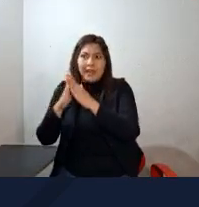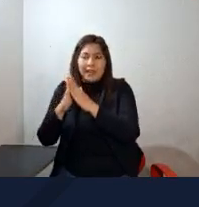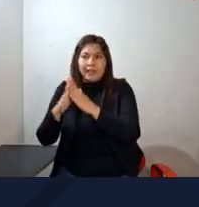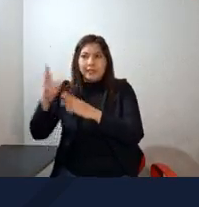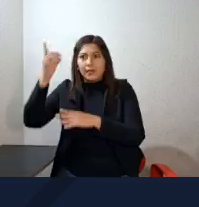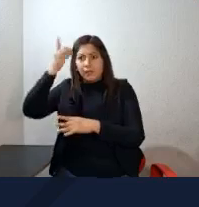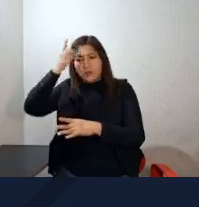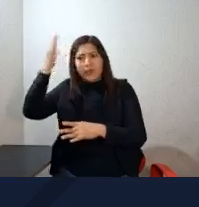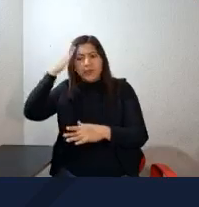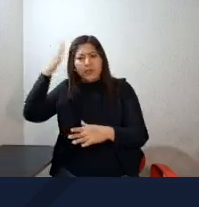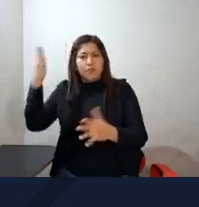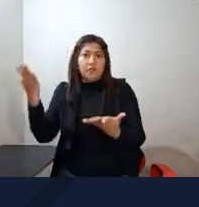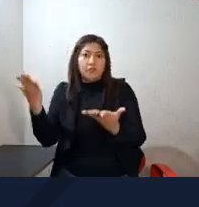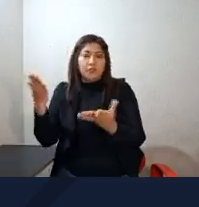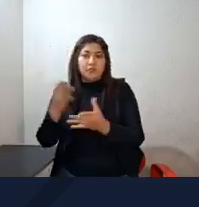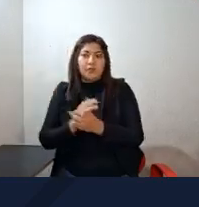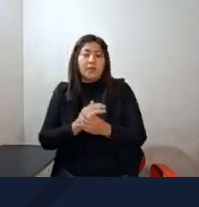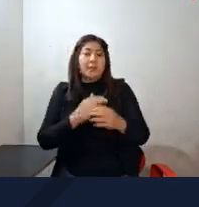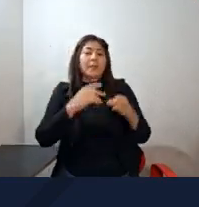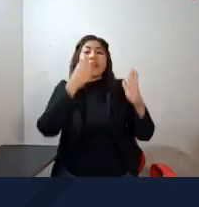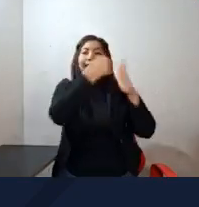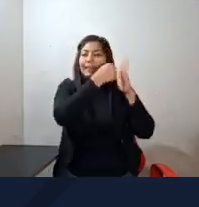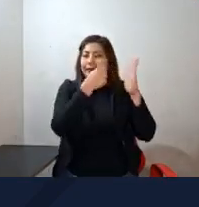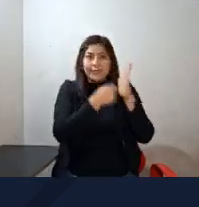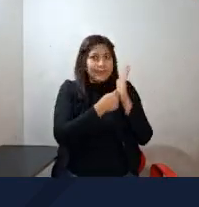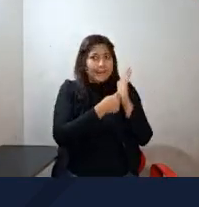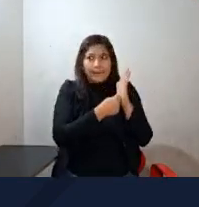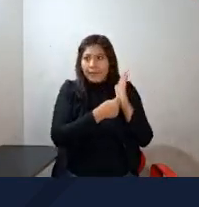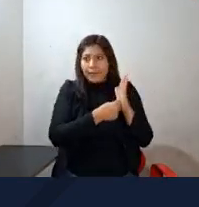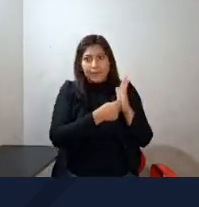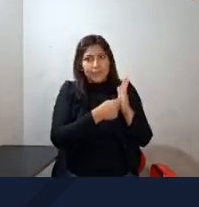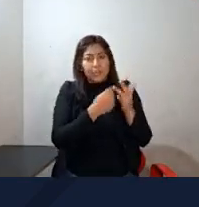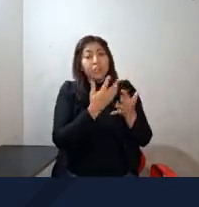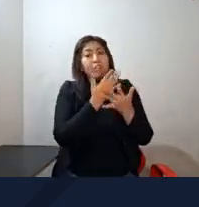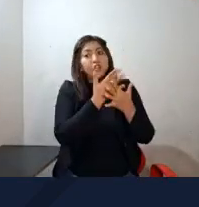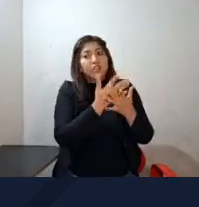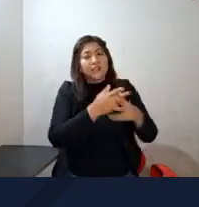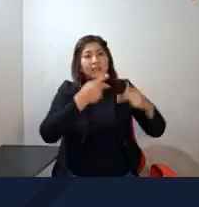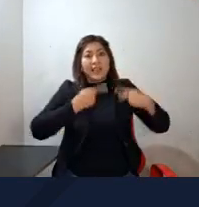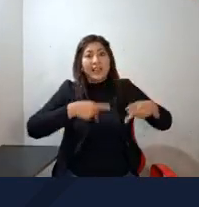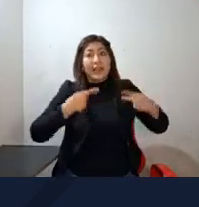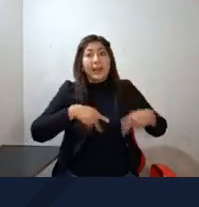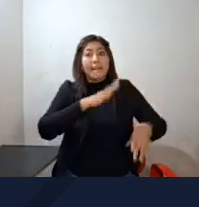El testamento tengo que esperar a que la persona ya no se encuentre